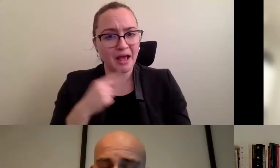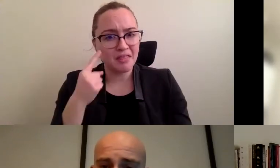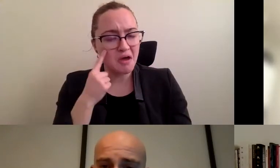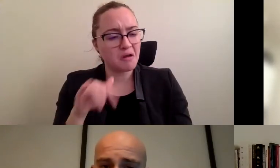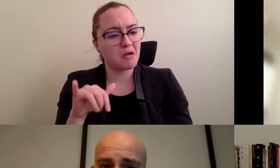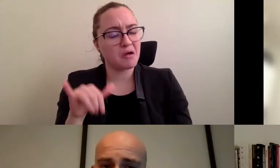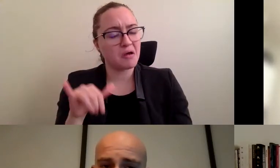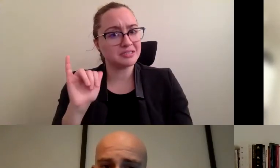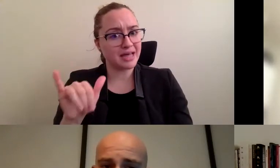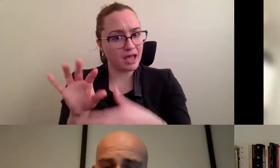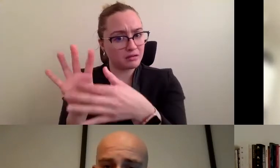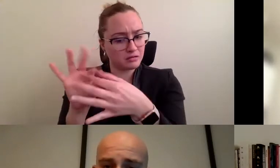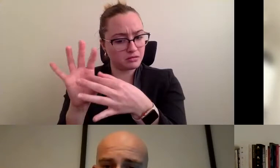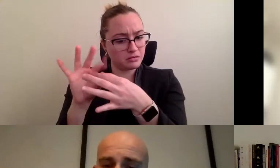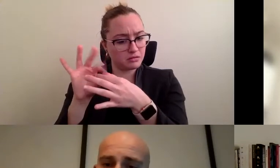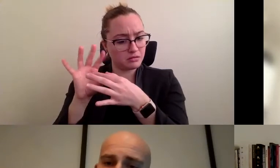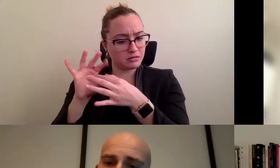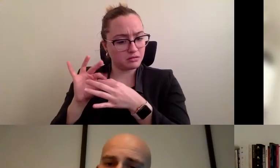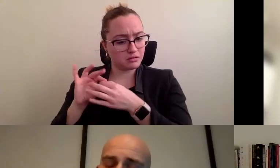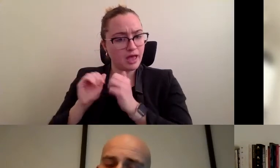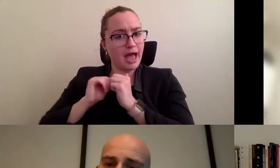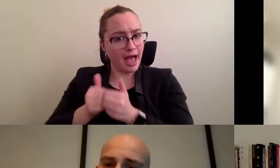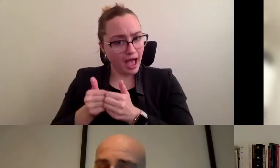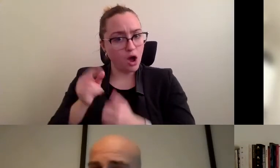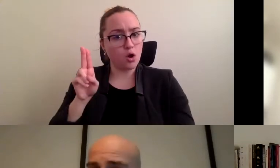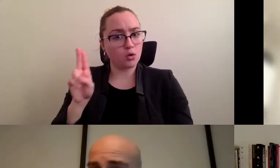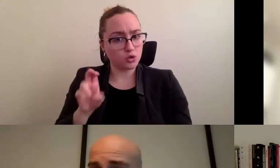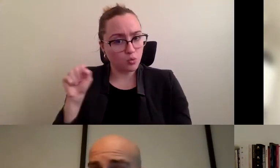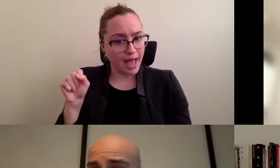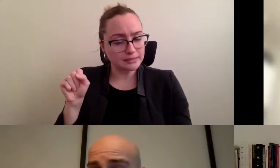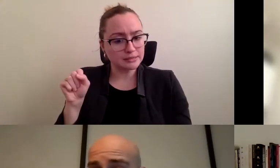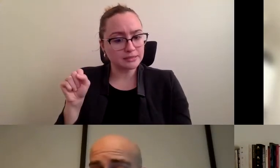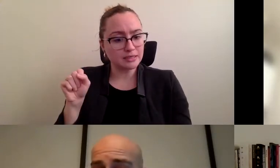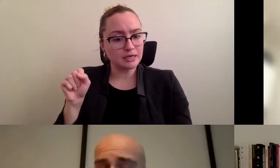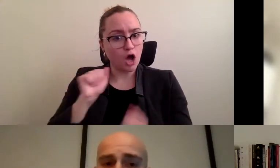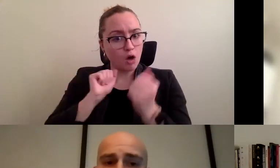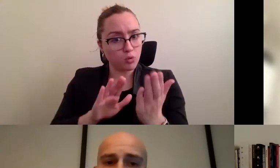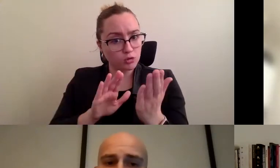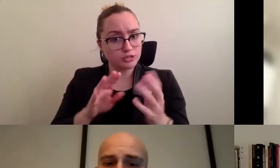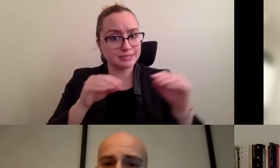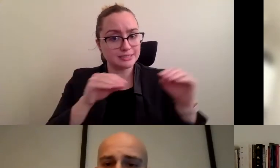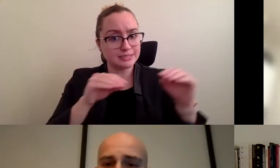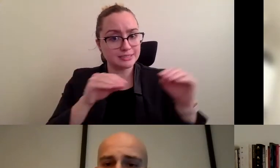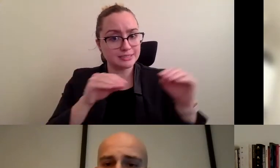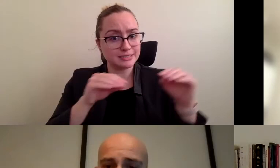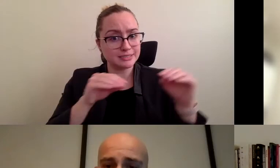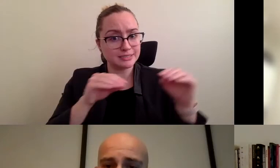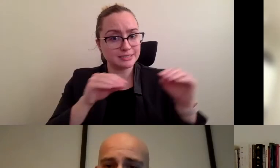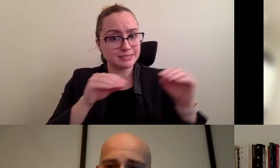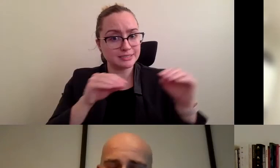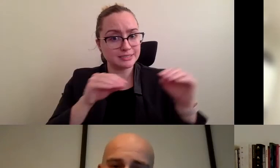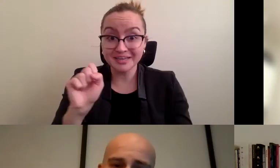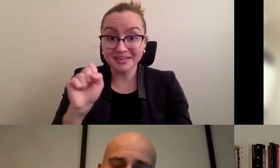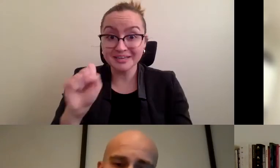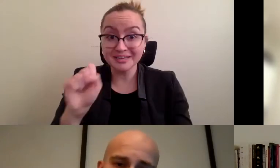incluyendo esta retórica racista y violenta de inmigración, y quería ver si esto forma parte de la historia en que Estados